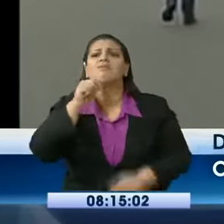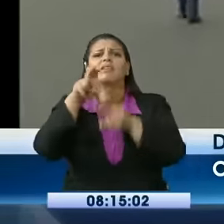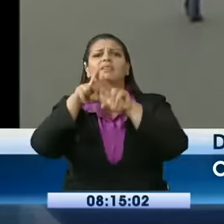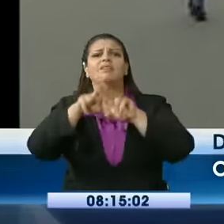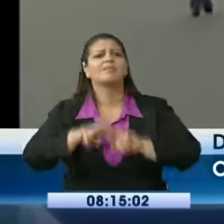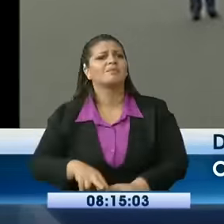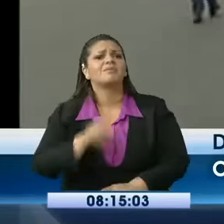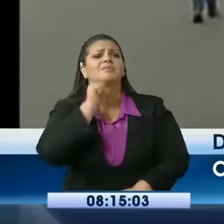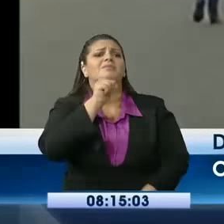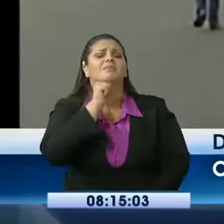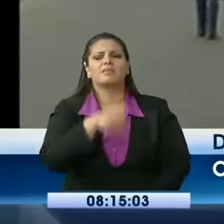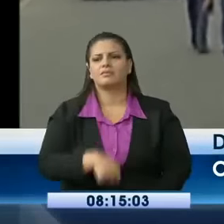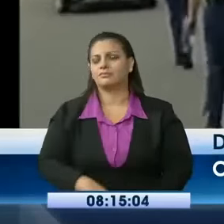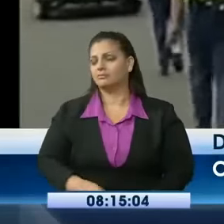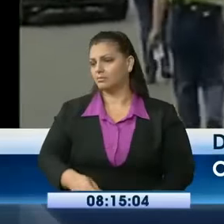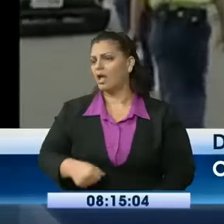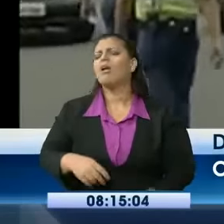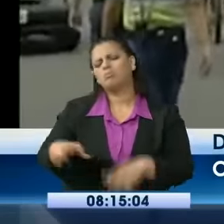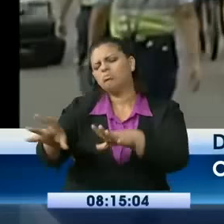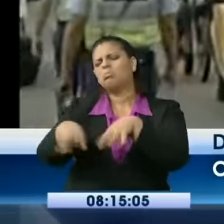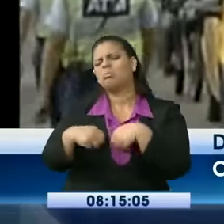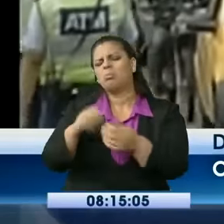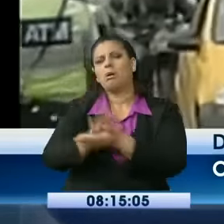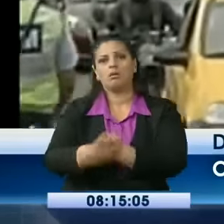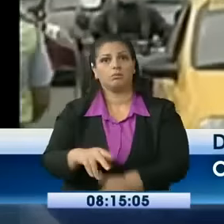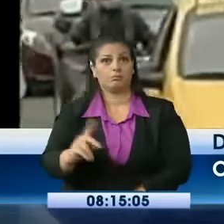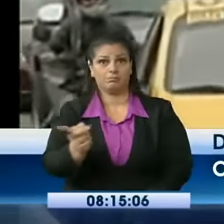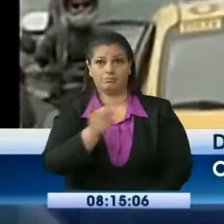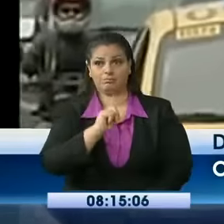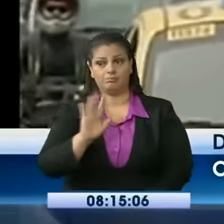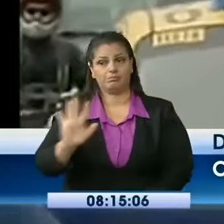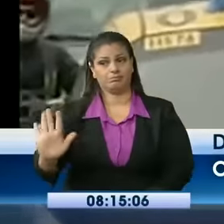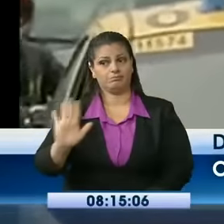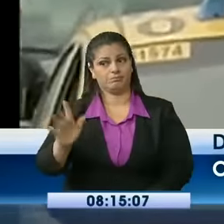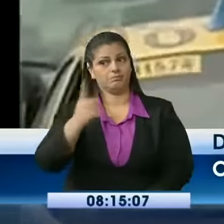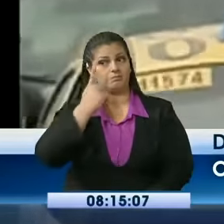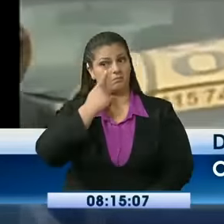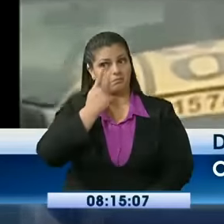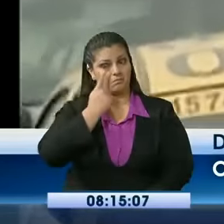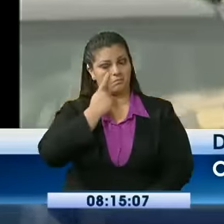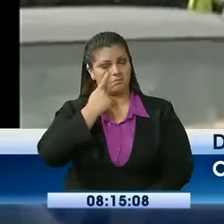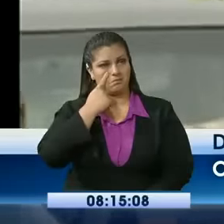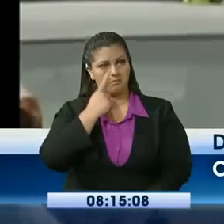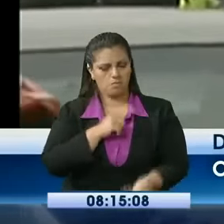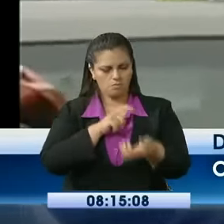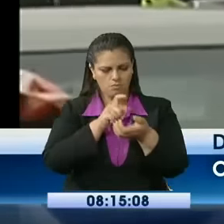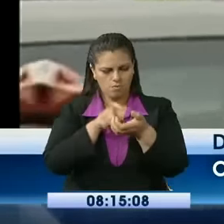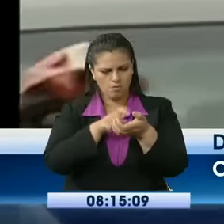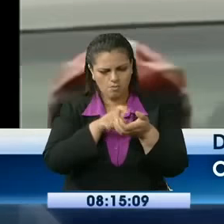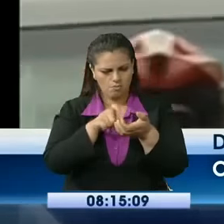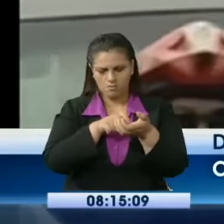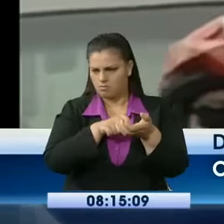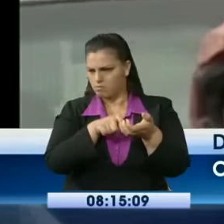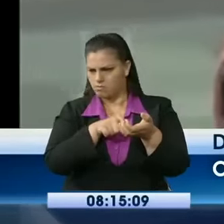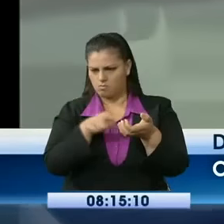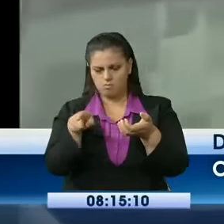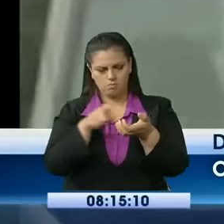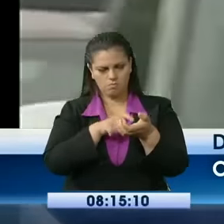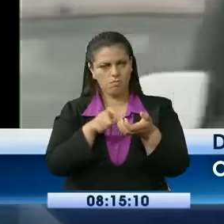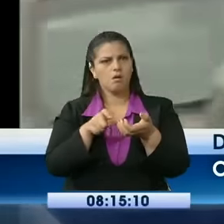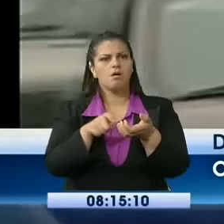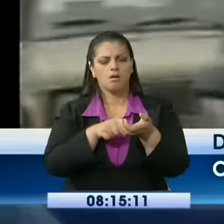pero nosotros tenemos en nuestra base informativa, en nuestra base informática inmediatamente verificamos. Si efectivamente el vehículo, así no tenga el